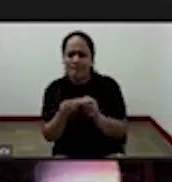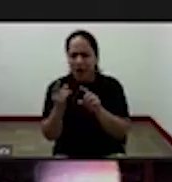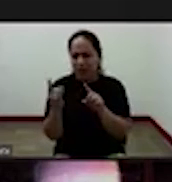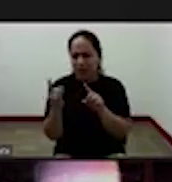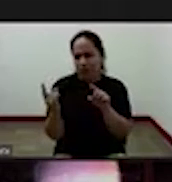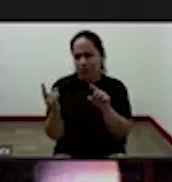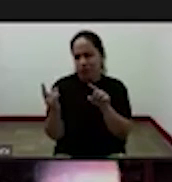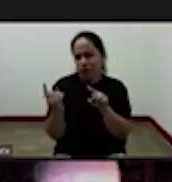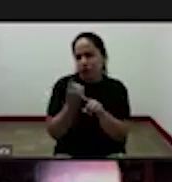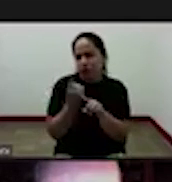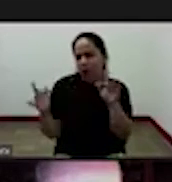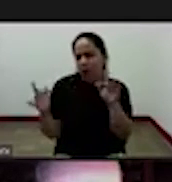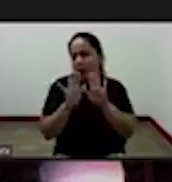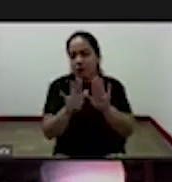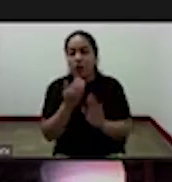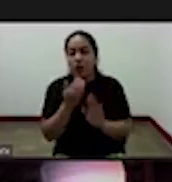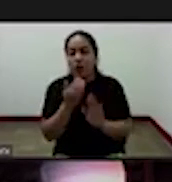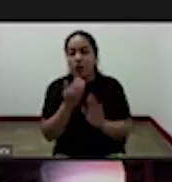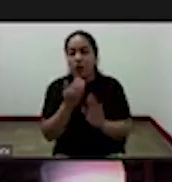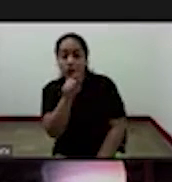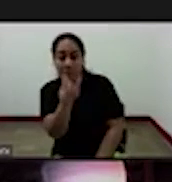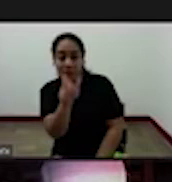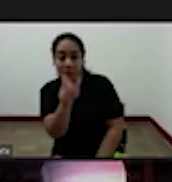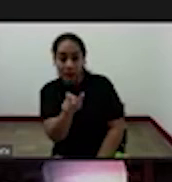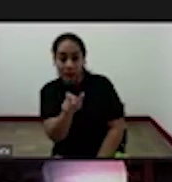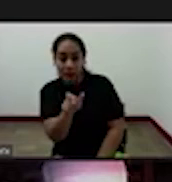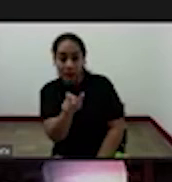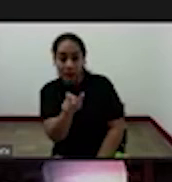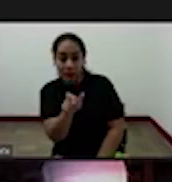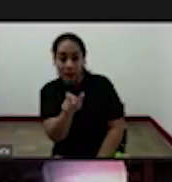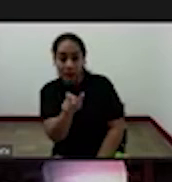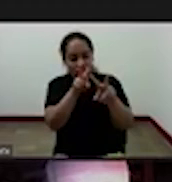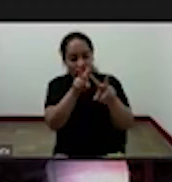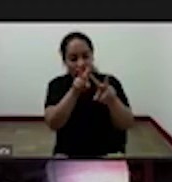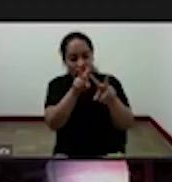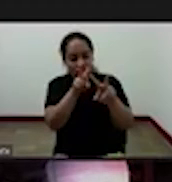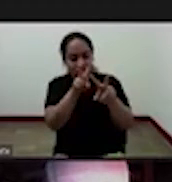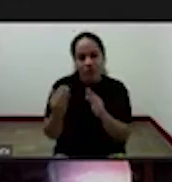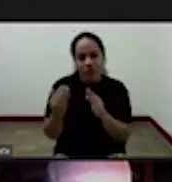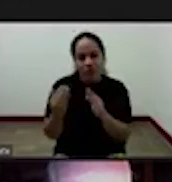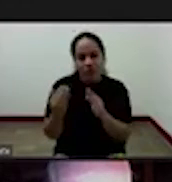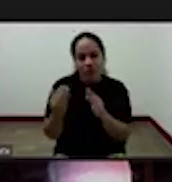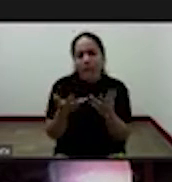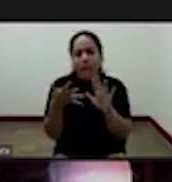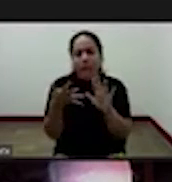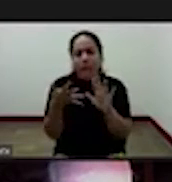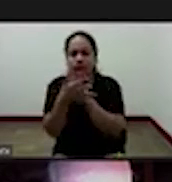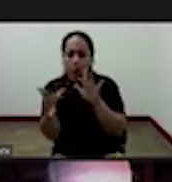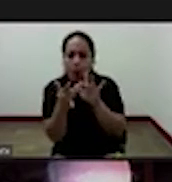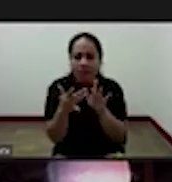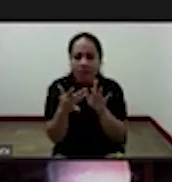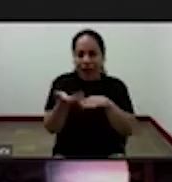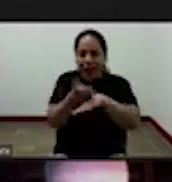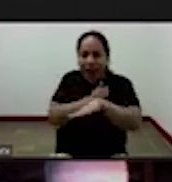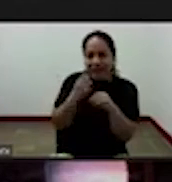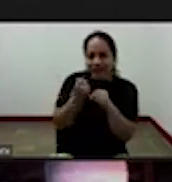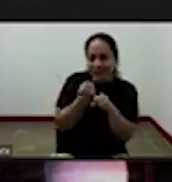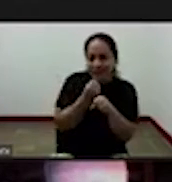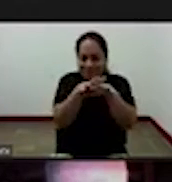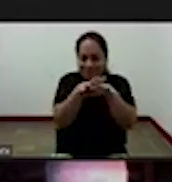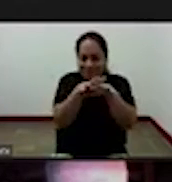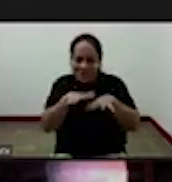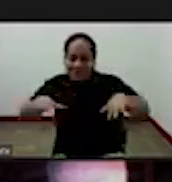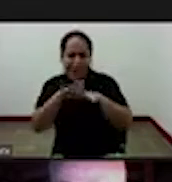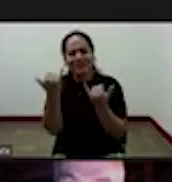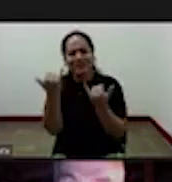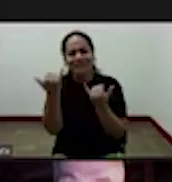una persona que viene de la arquitectura, entonces tuvo contacto ya en principio con el tema del espacio, con el tema de